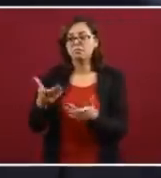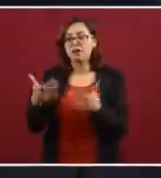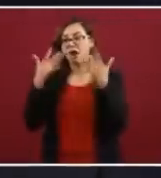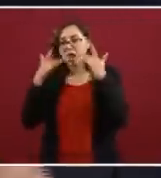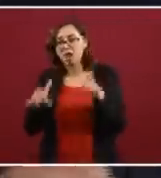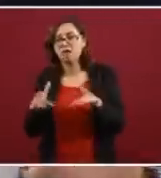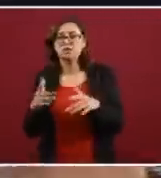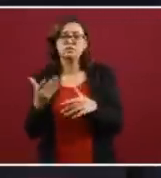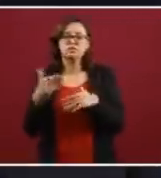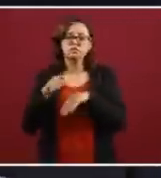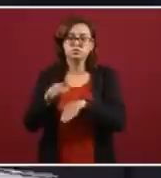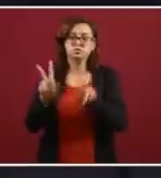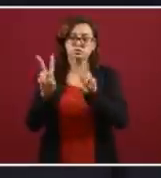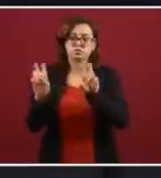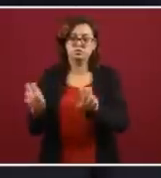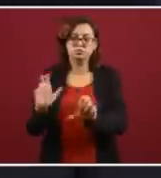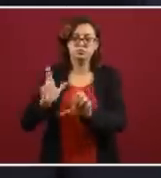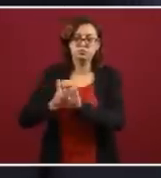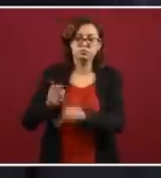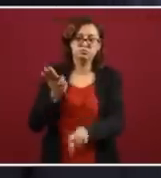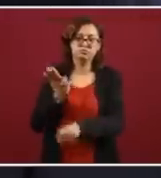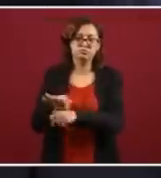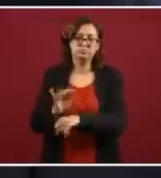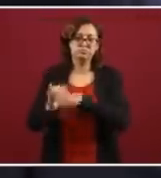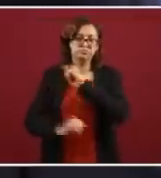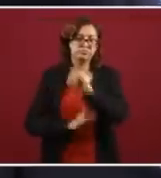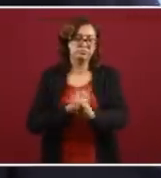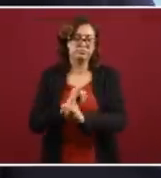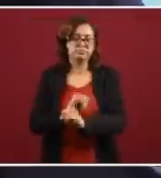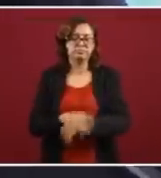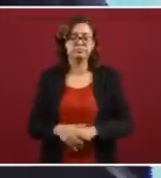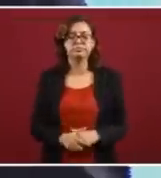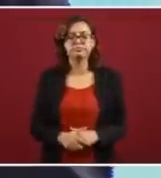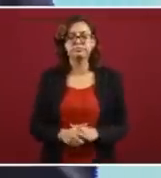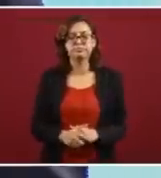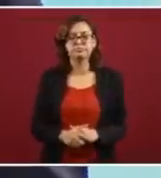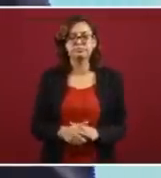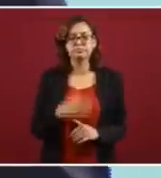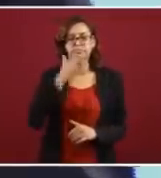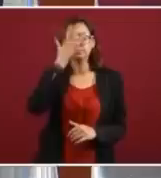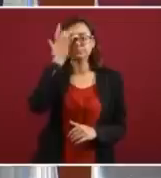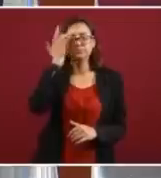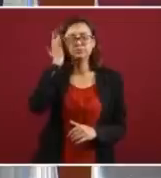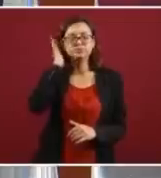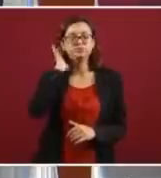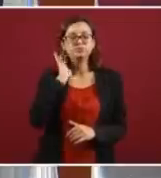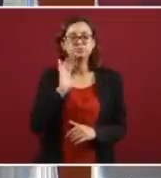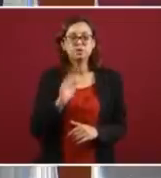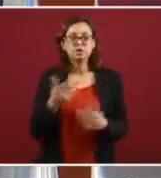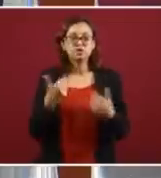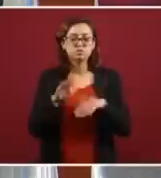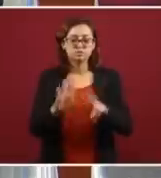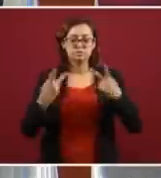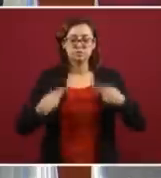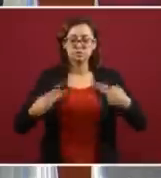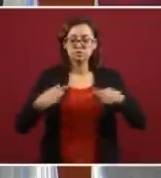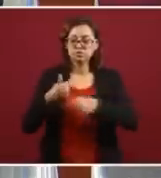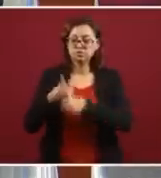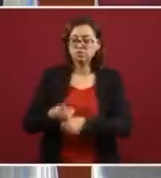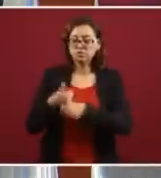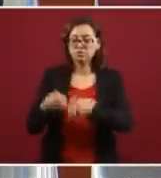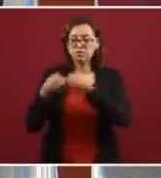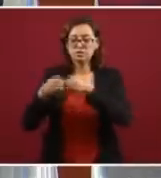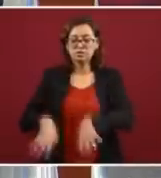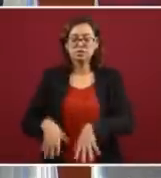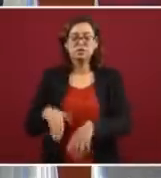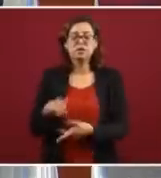desistimientos en materia de refugio y protección internacional. En lo que se refiere a atención a víctimas, particularmente la que realiza la